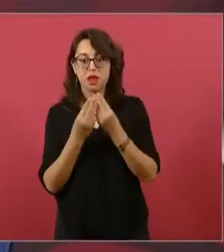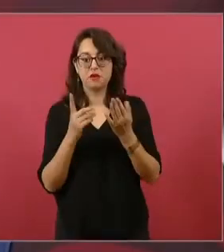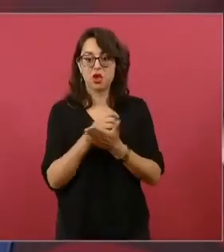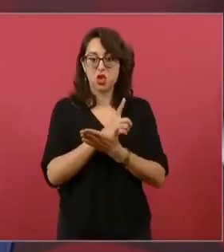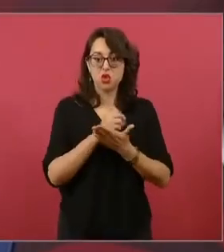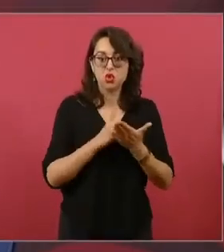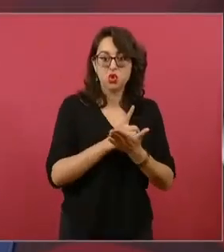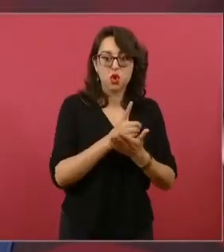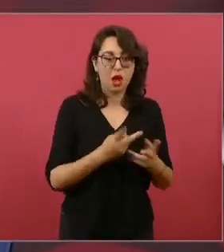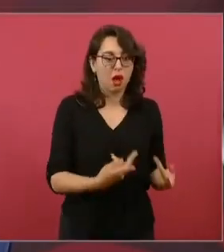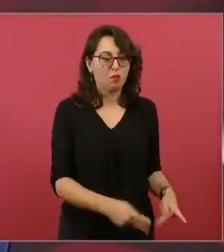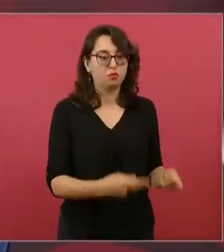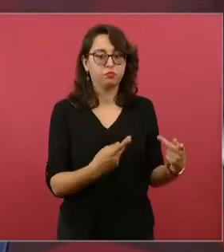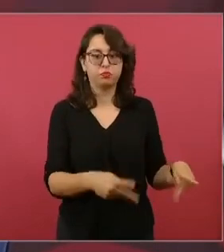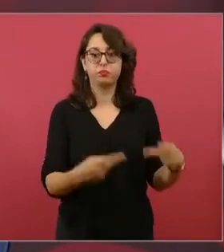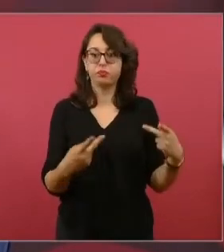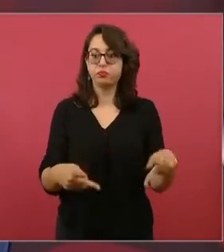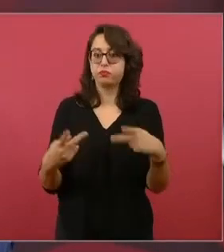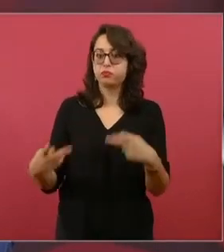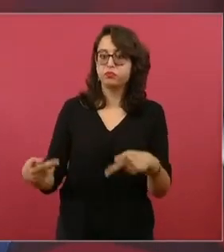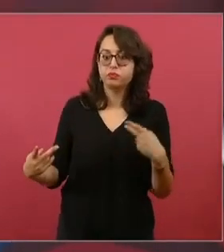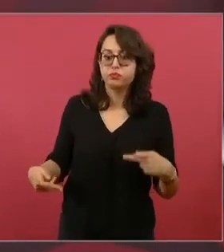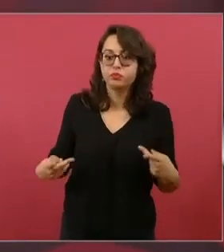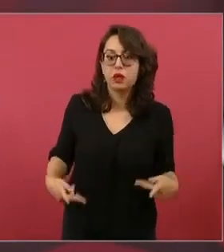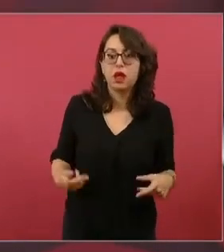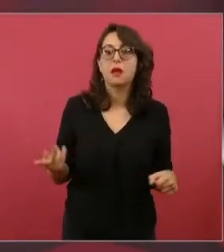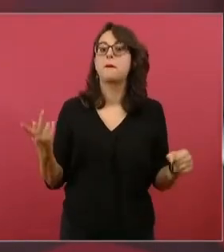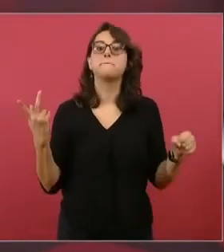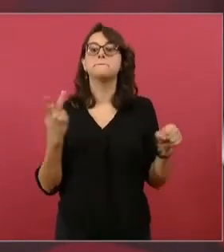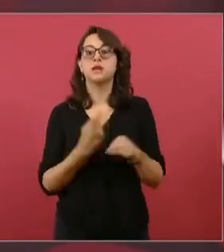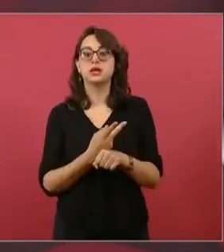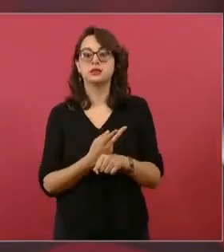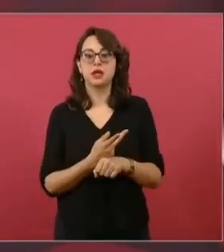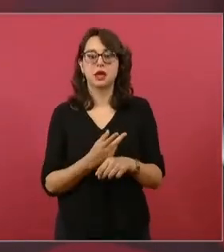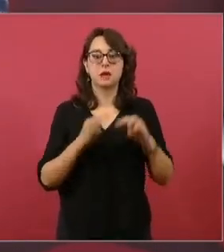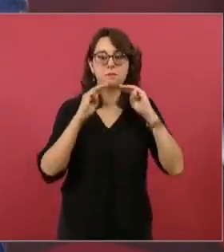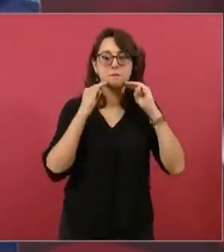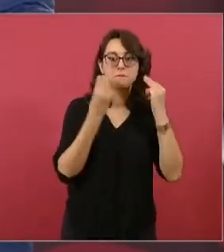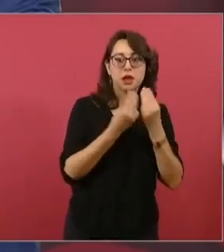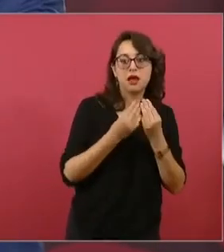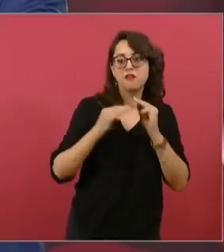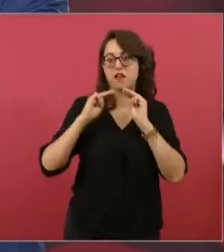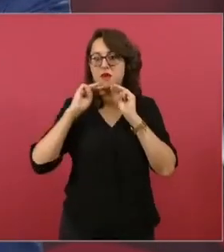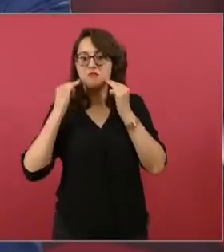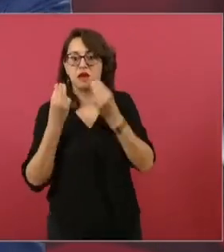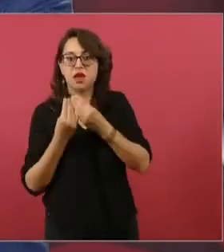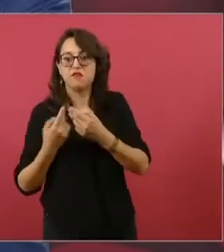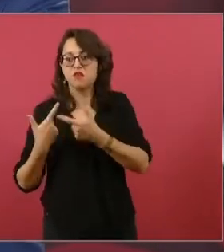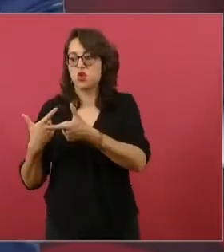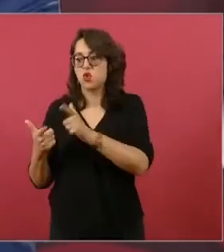Por eso Guanajuato trae 12, a veces hasta